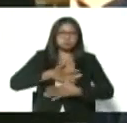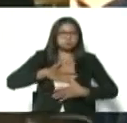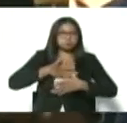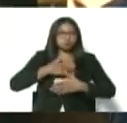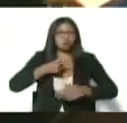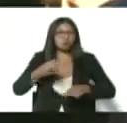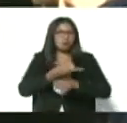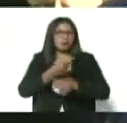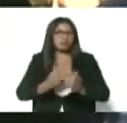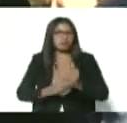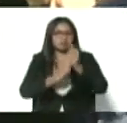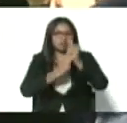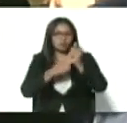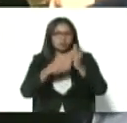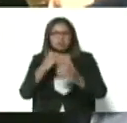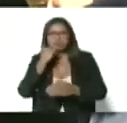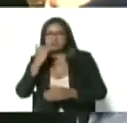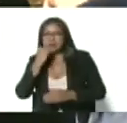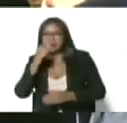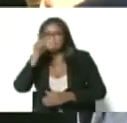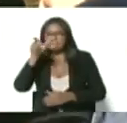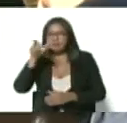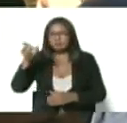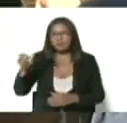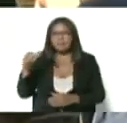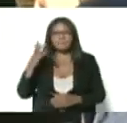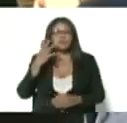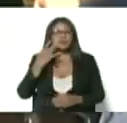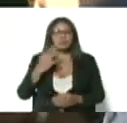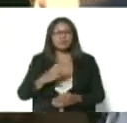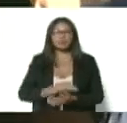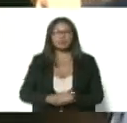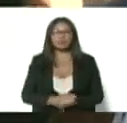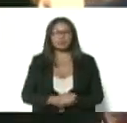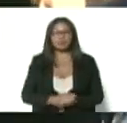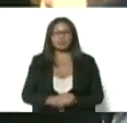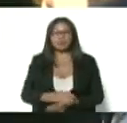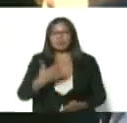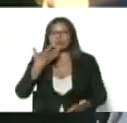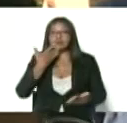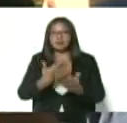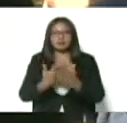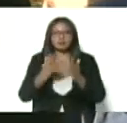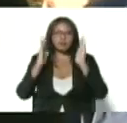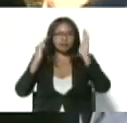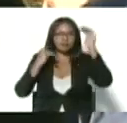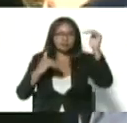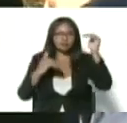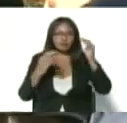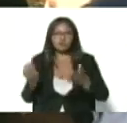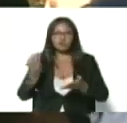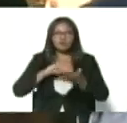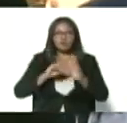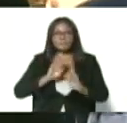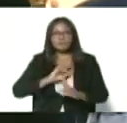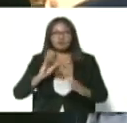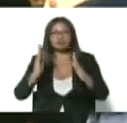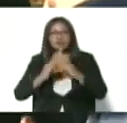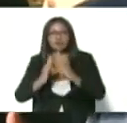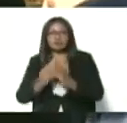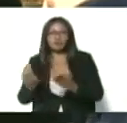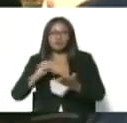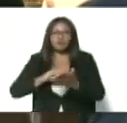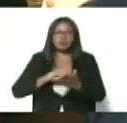es cuando se le acerca en persona y le dicen gracias por la atención volvía a mi casa volvió a atender a mis